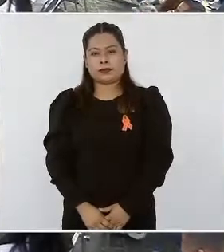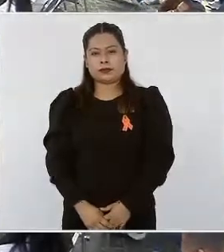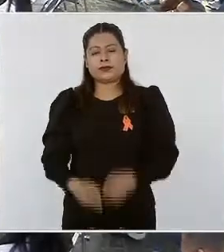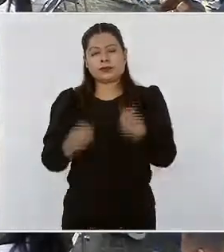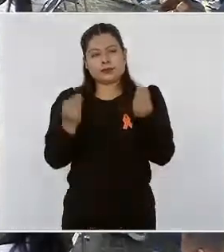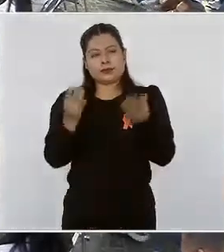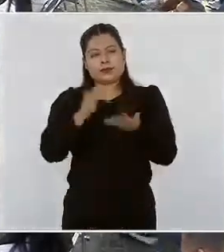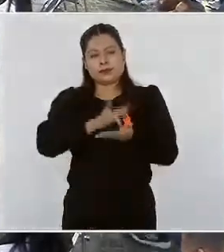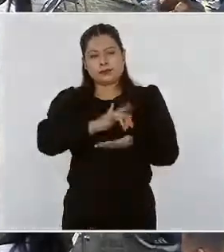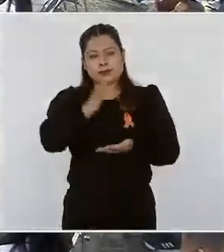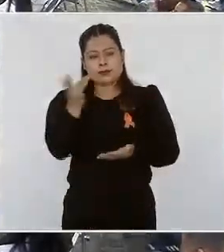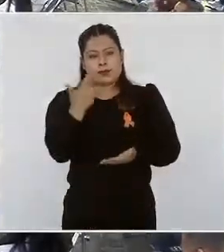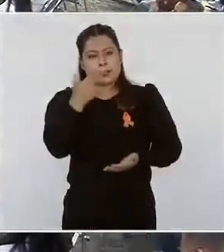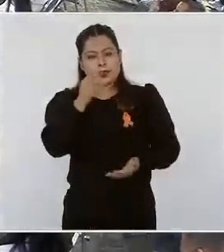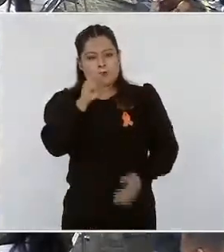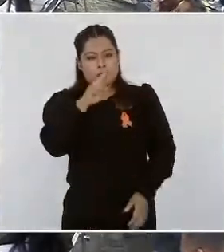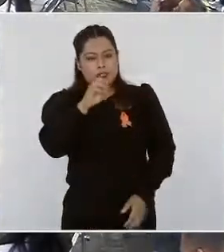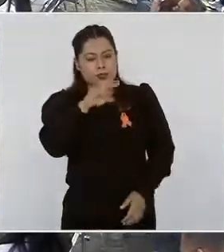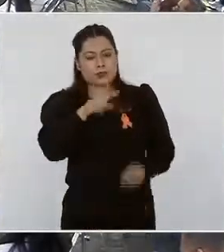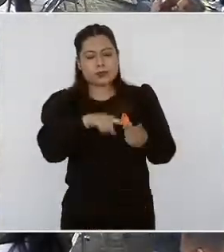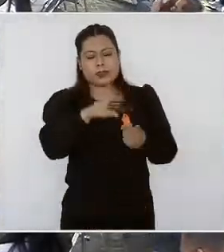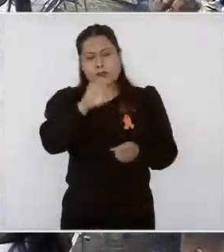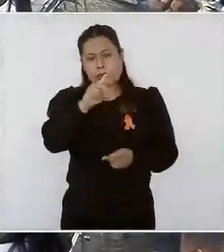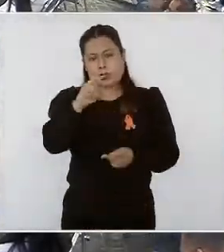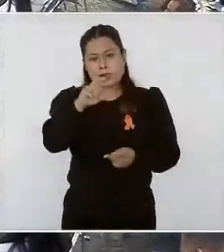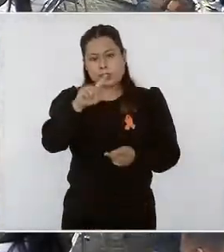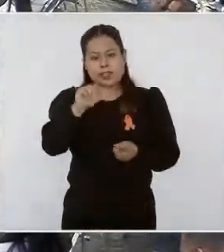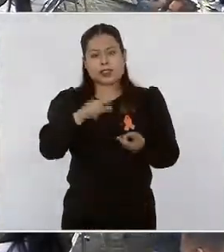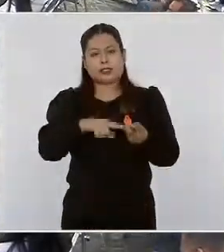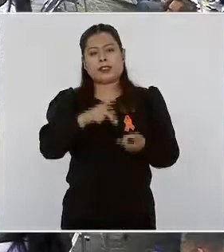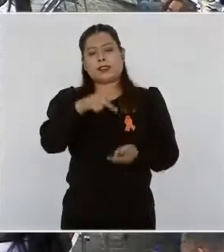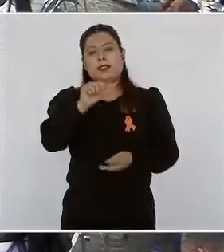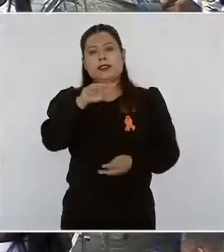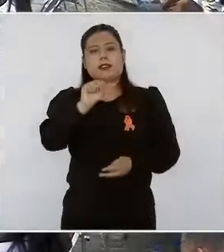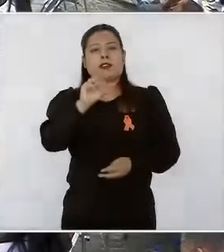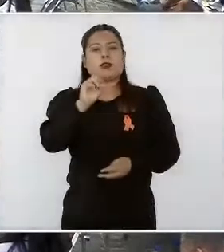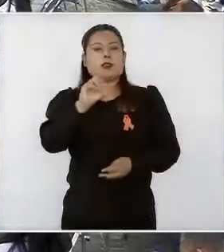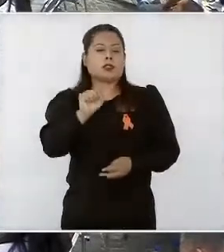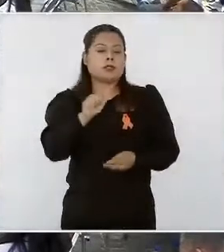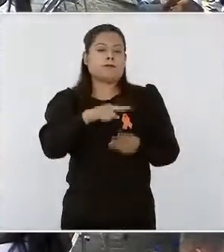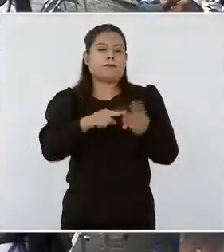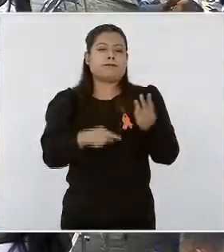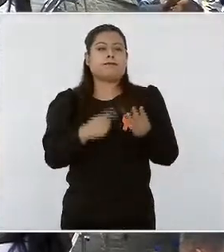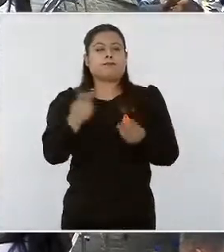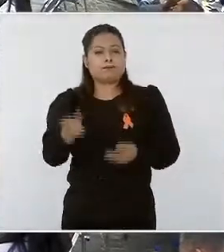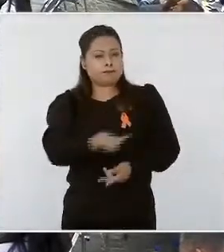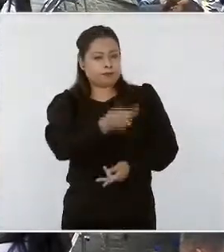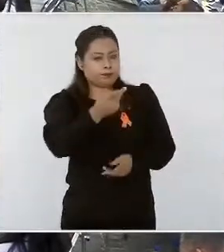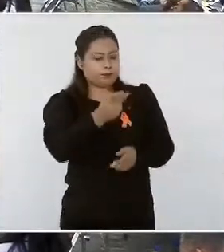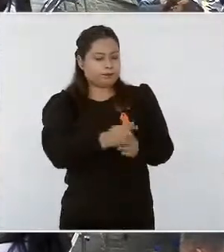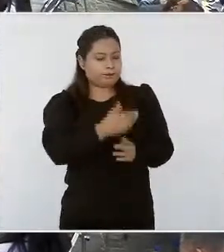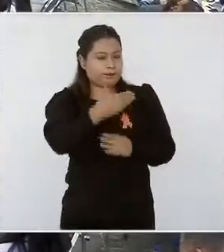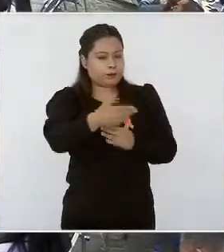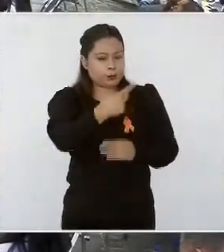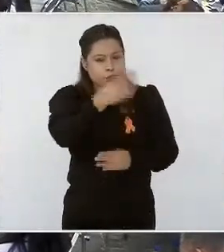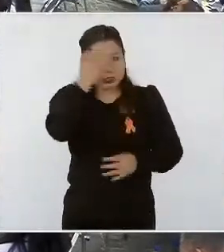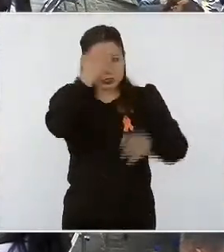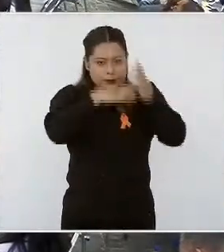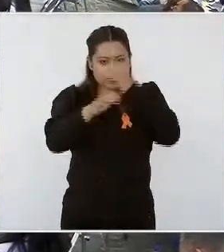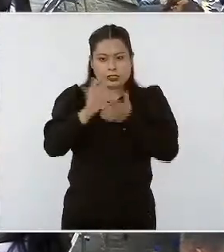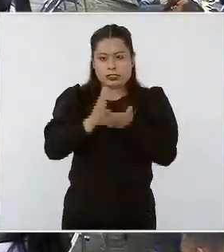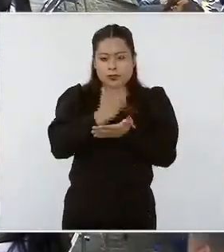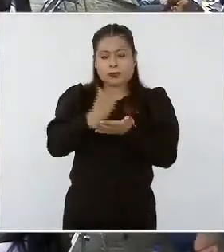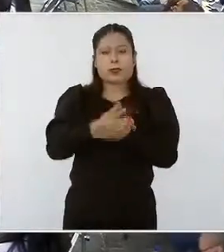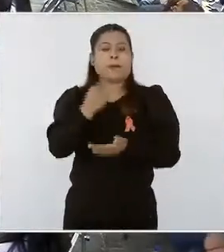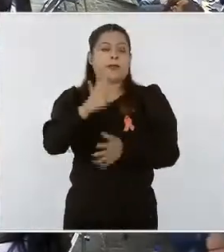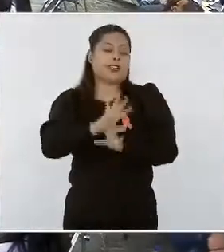Muchas gracias a Horacio Franco Mesa, a Eduardo Villegas Mejías y a Karina Sosa Castañeda, que le íbamos a preguntar al rato sobre su experiencia con los libros, pero ya